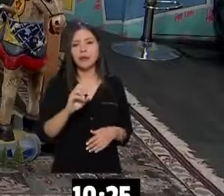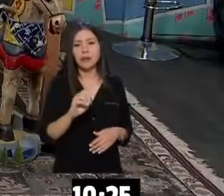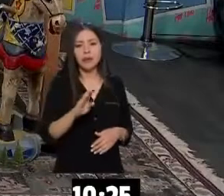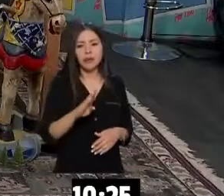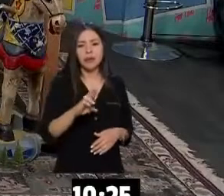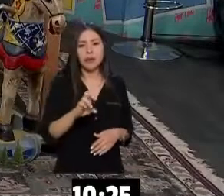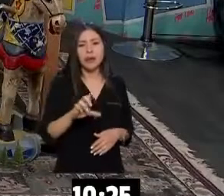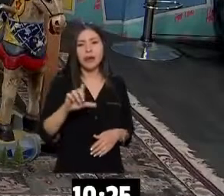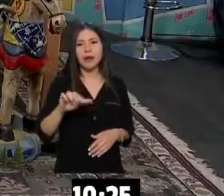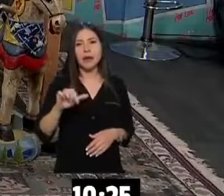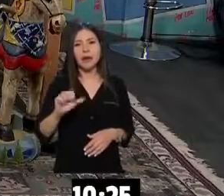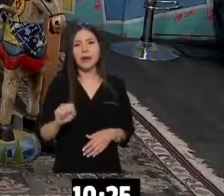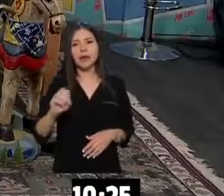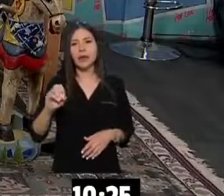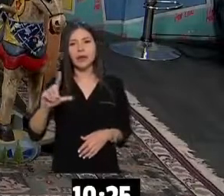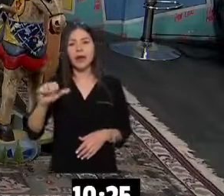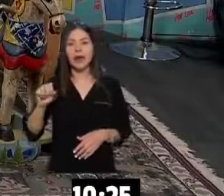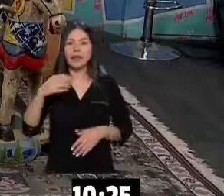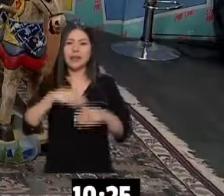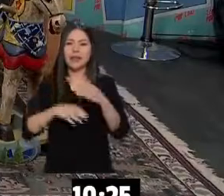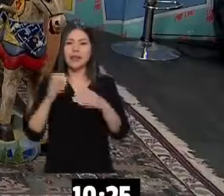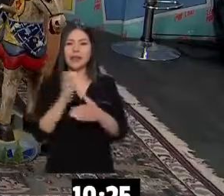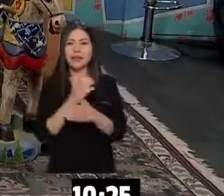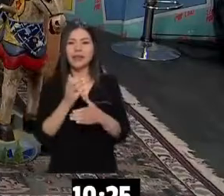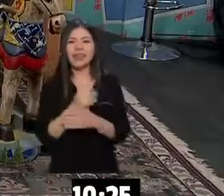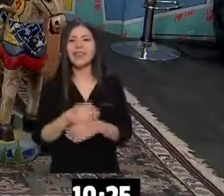qué cosa tan bonita. No, qué bárbaro.